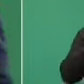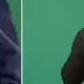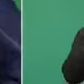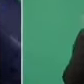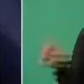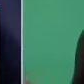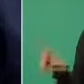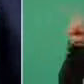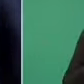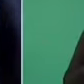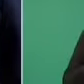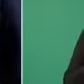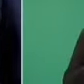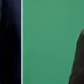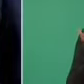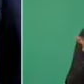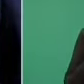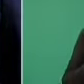Estela Ríos